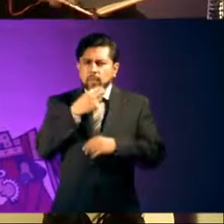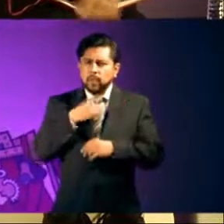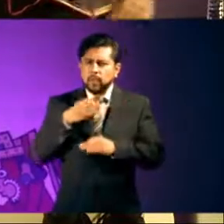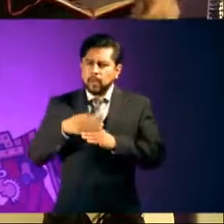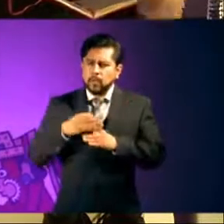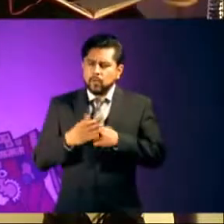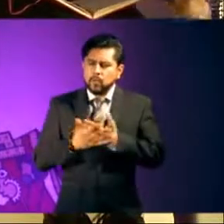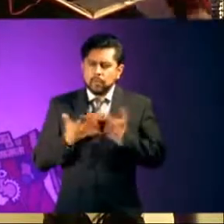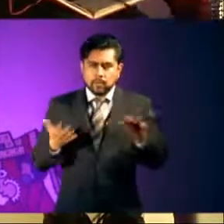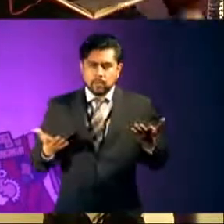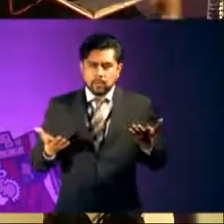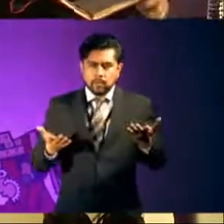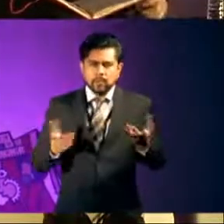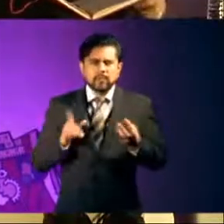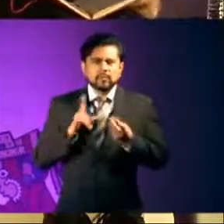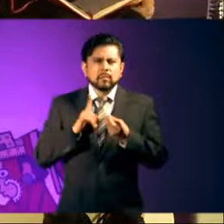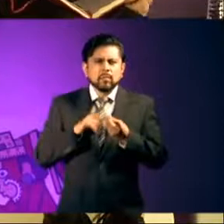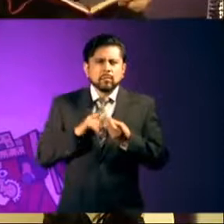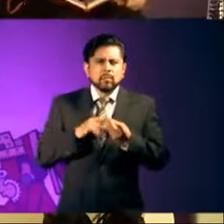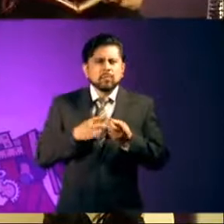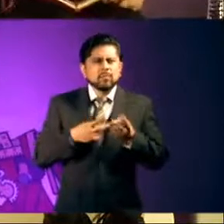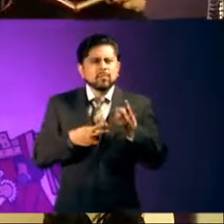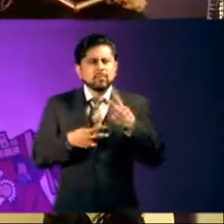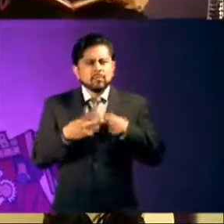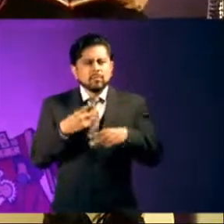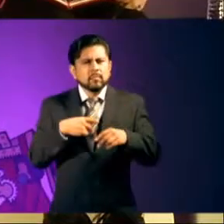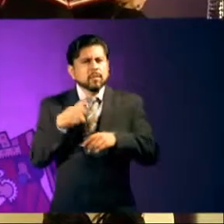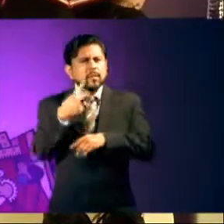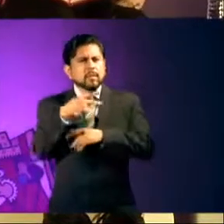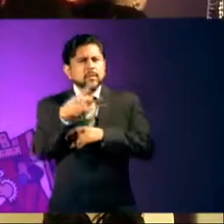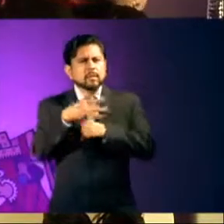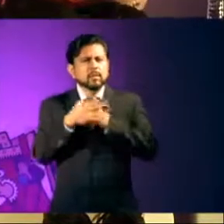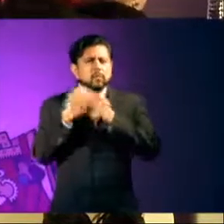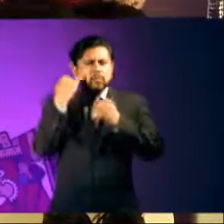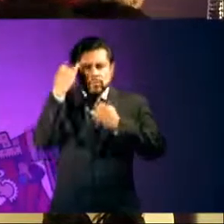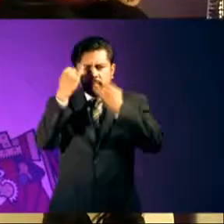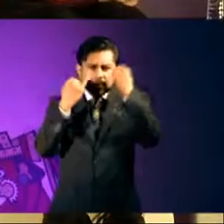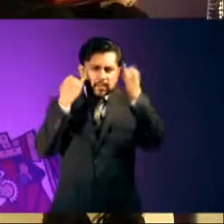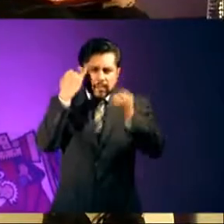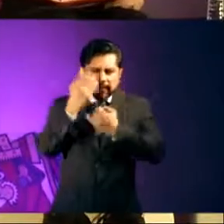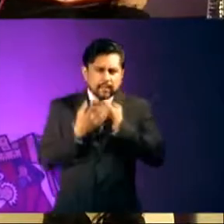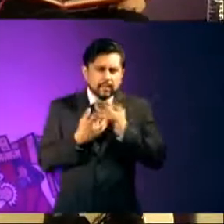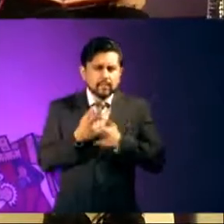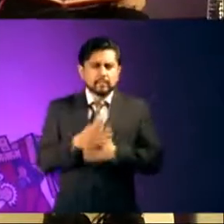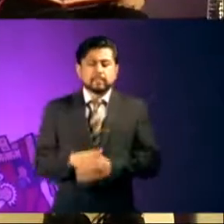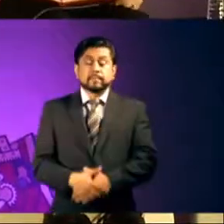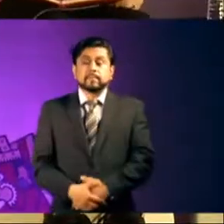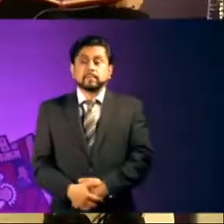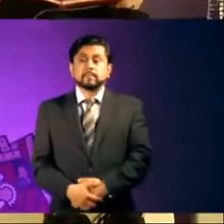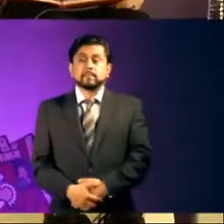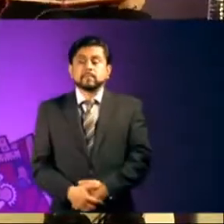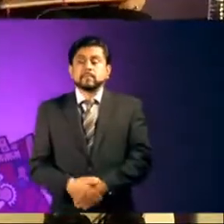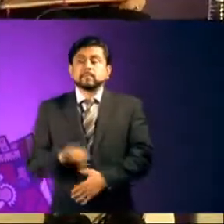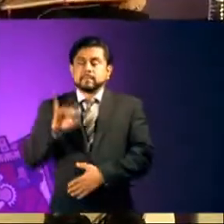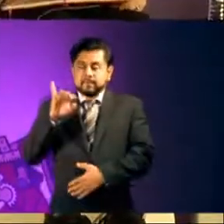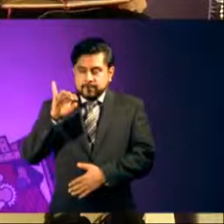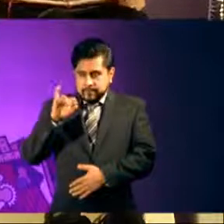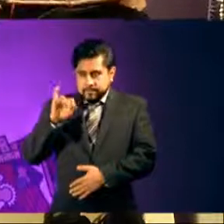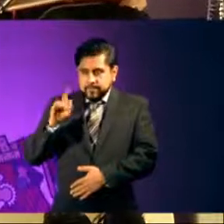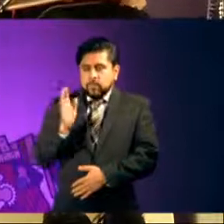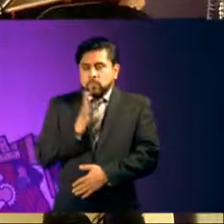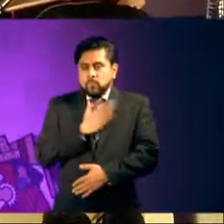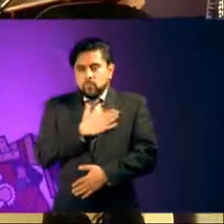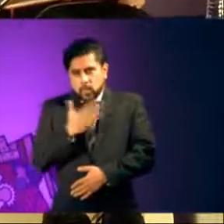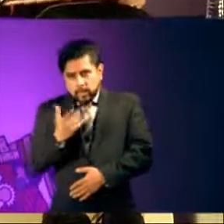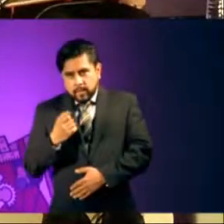de dónde viene esa onda tuya o esa pregunta o esa serie de preguntas y bueno